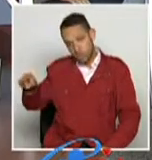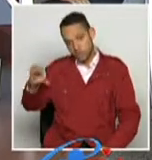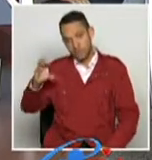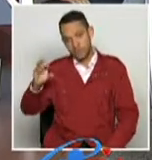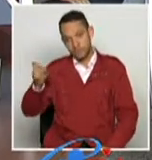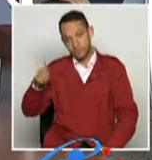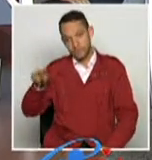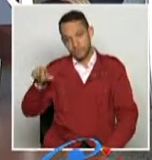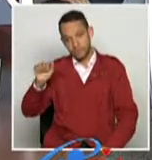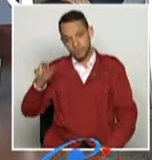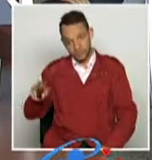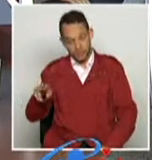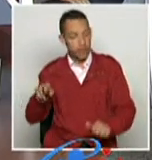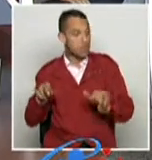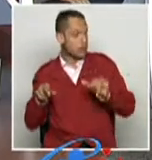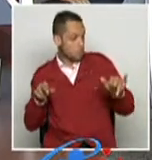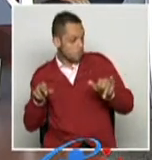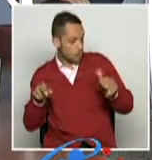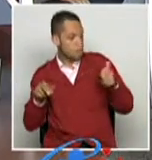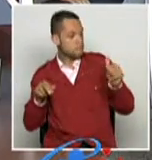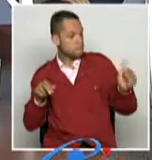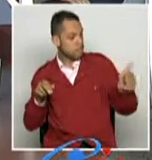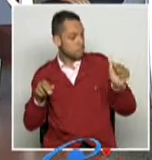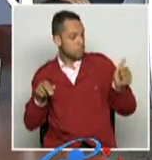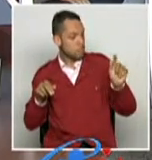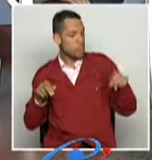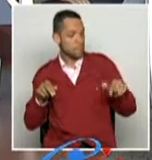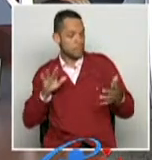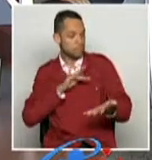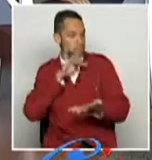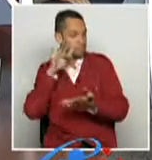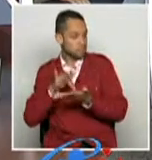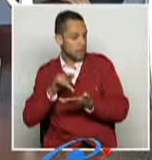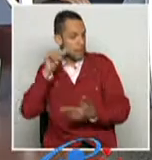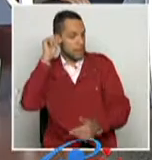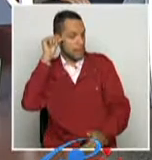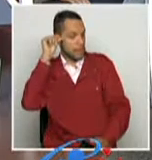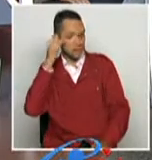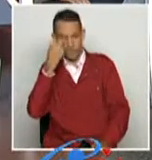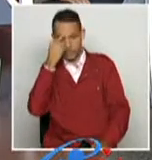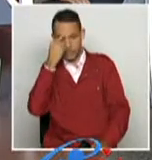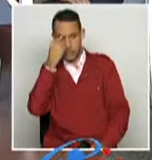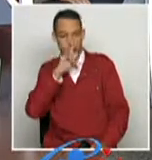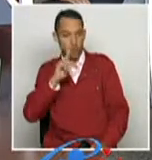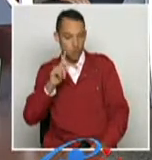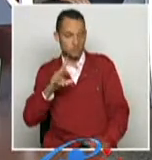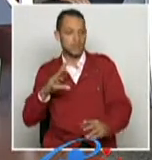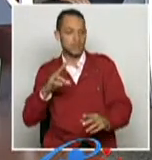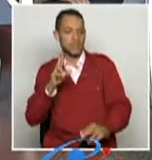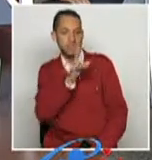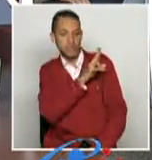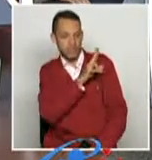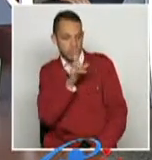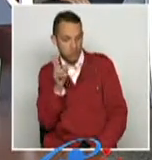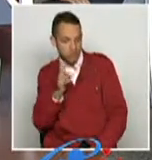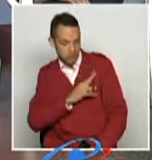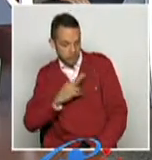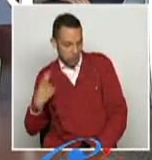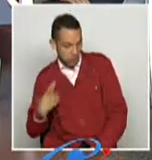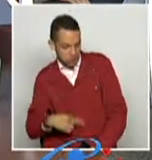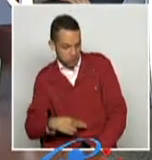porque usted ha tenido prácticas y experiencias en Oriente, pues no en la India, sino en China y en otros